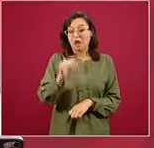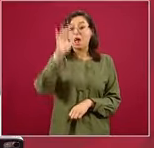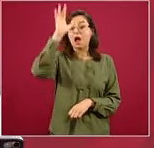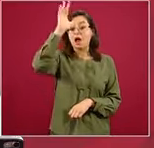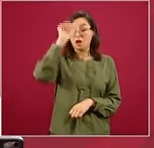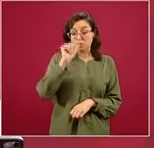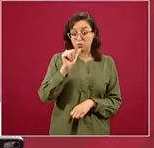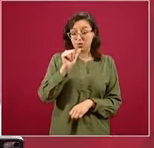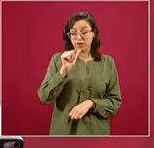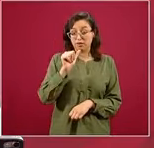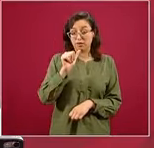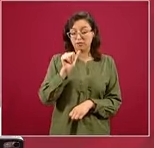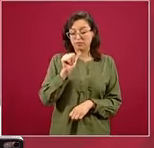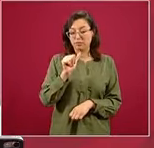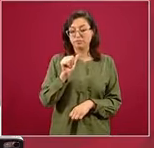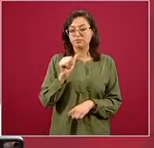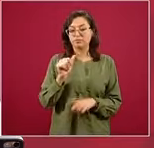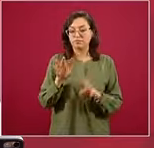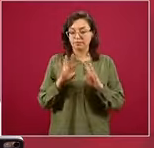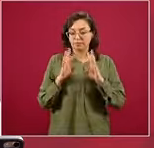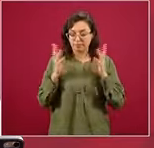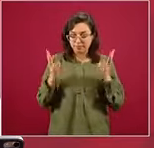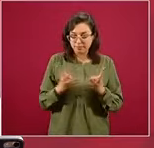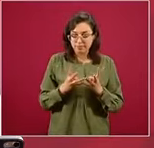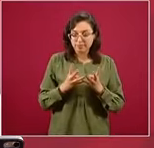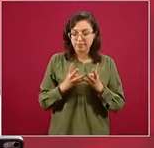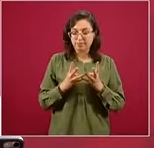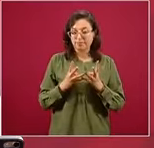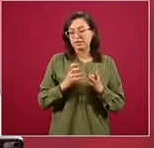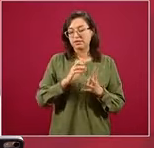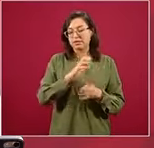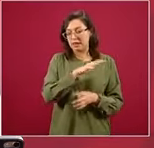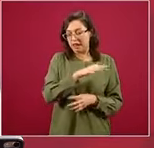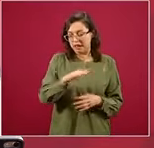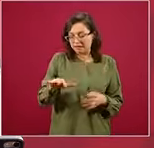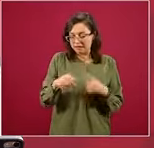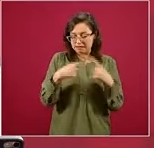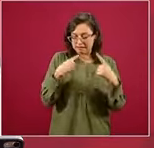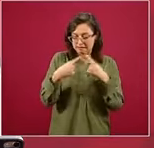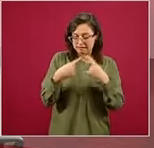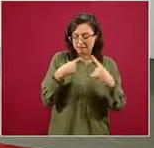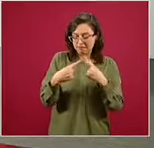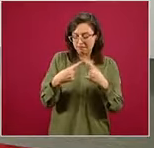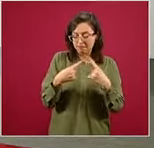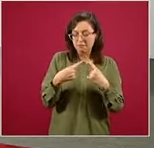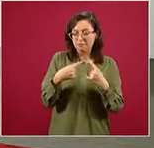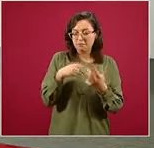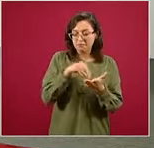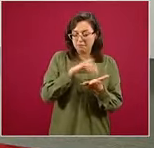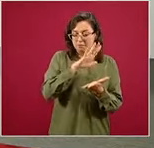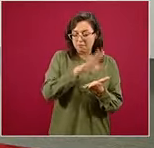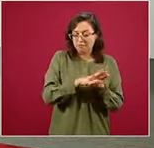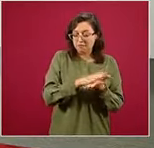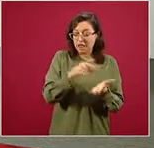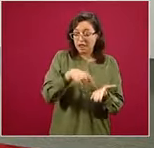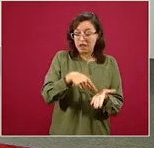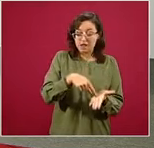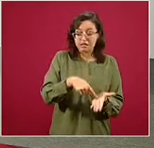ellos están amparados en sesiones correspondientes del Consejo de Salubridad General, quedó